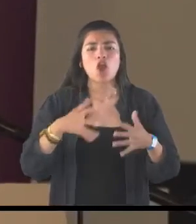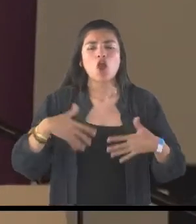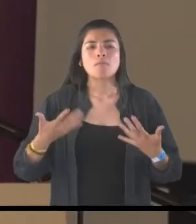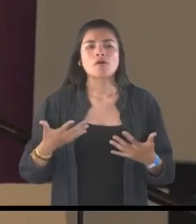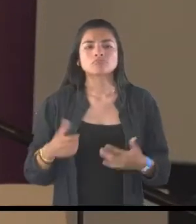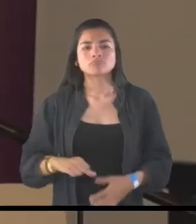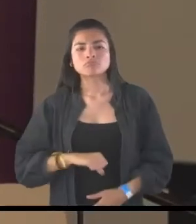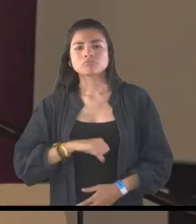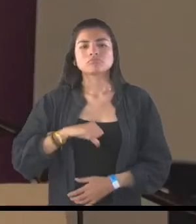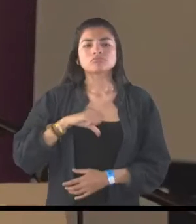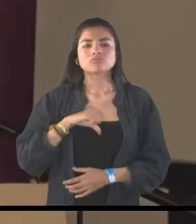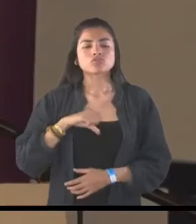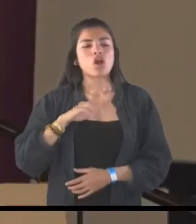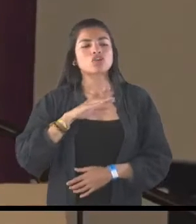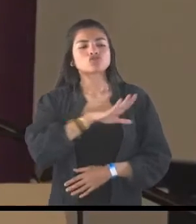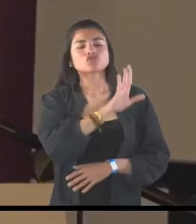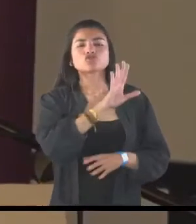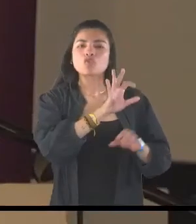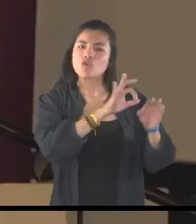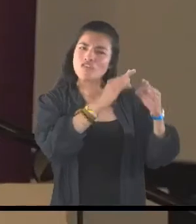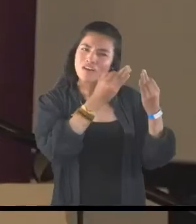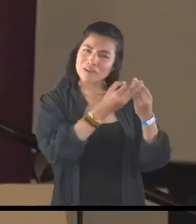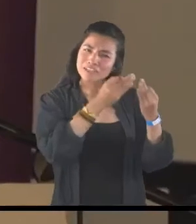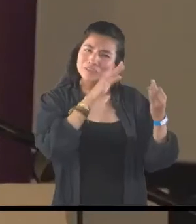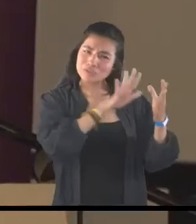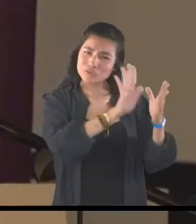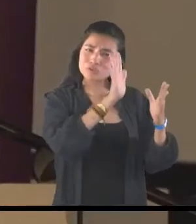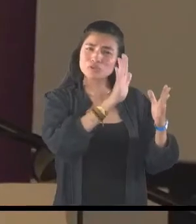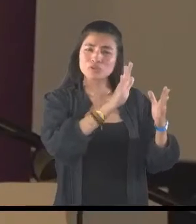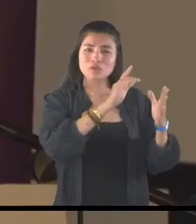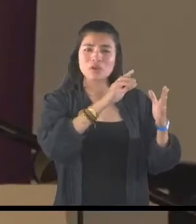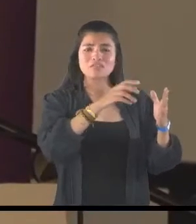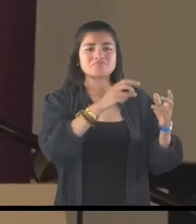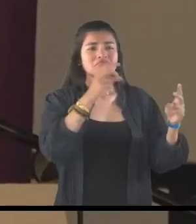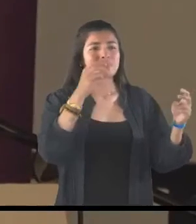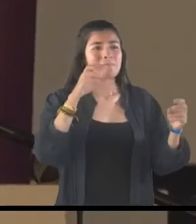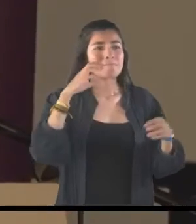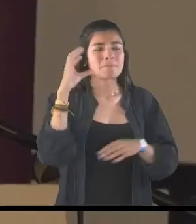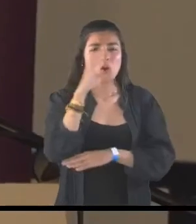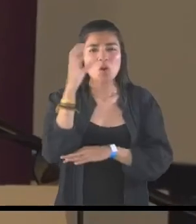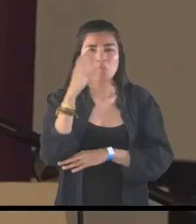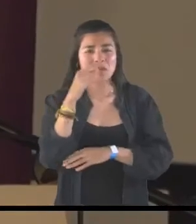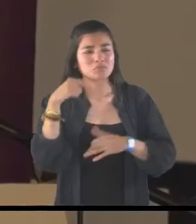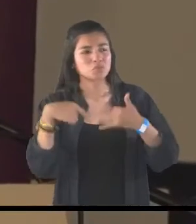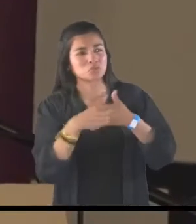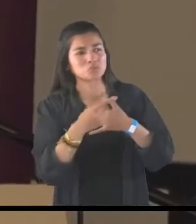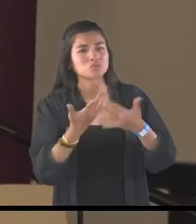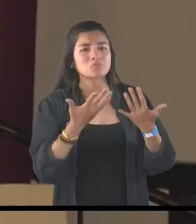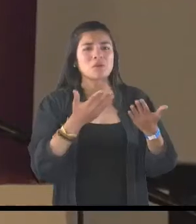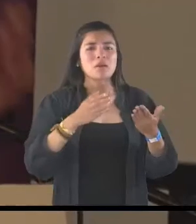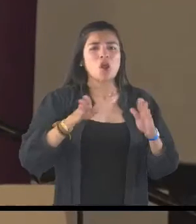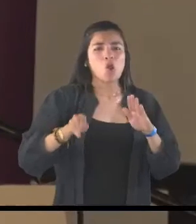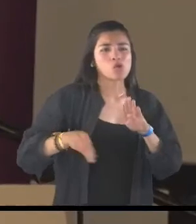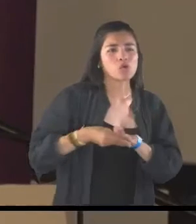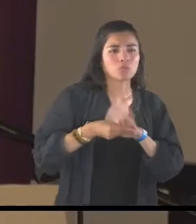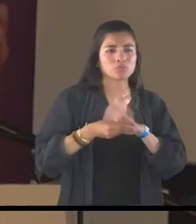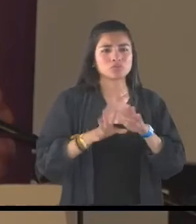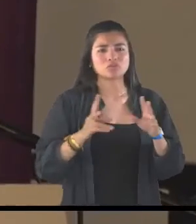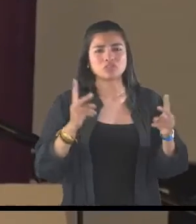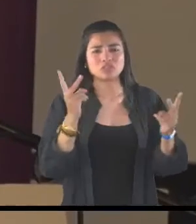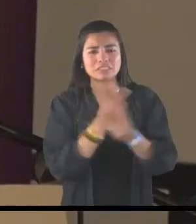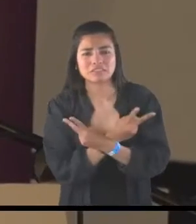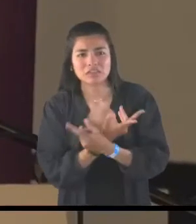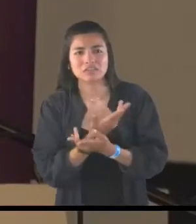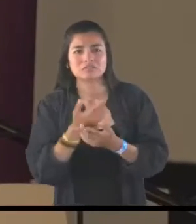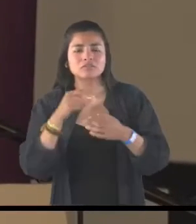cuando son ellos quienes nos han entregado un país violentado, corrupto, desigual, uno de los países más desiguales